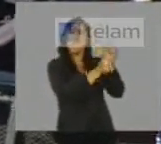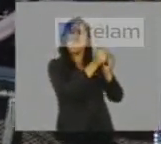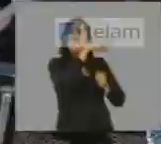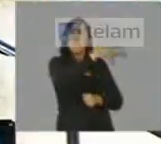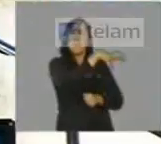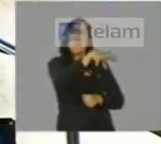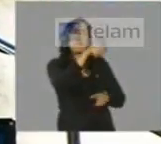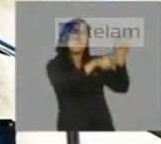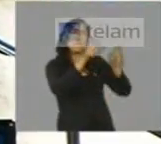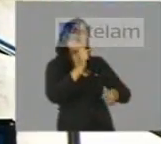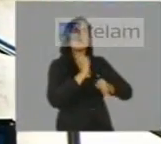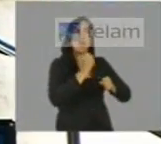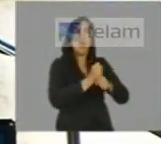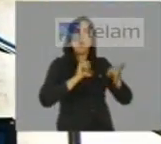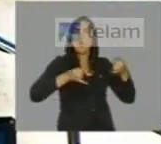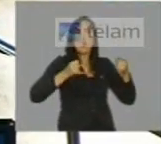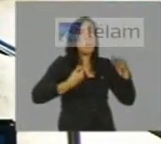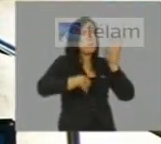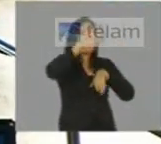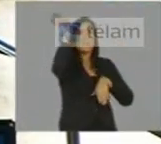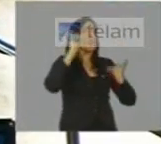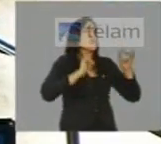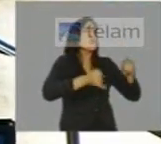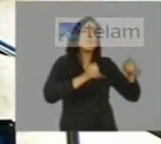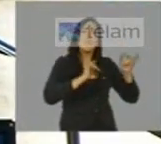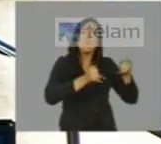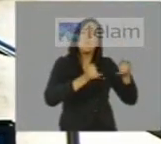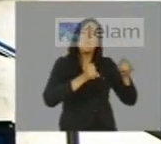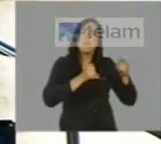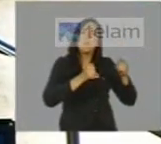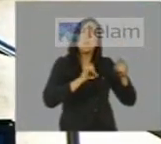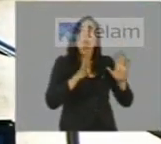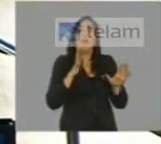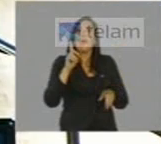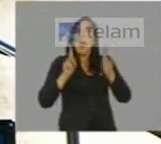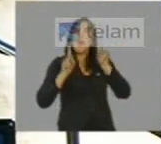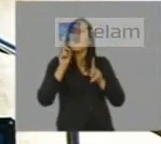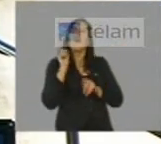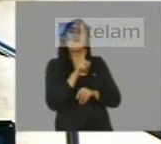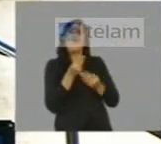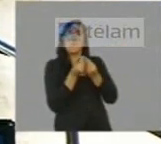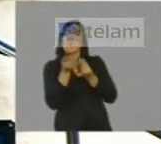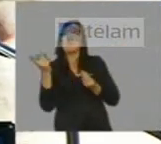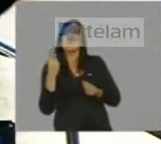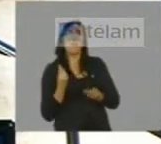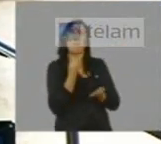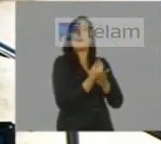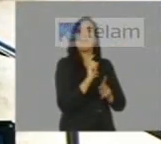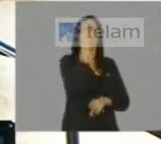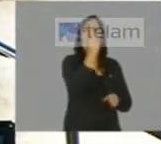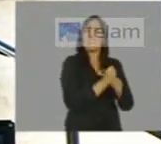los trabajadores jóvenes en su gran mayoría, tal vez muchos en su primer trabajo junto a nosotros,